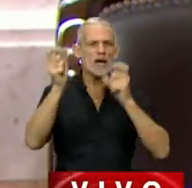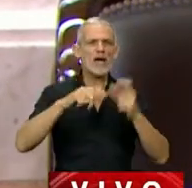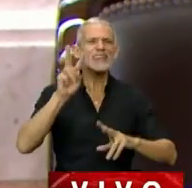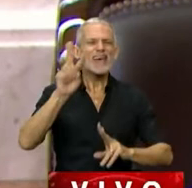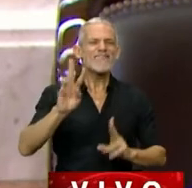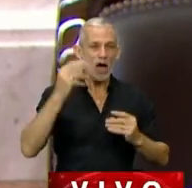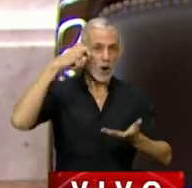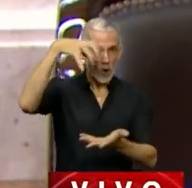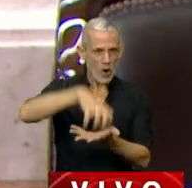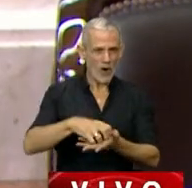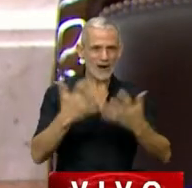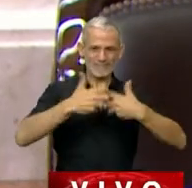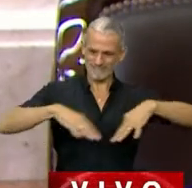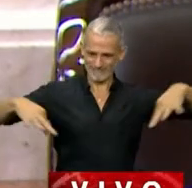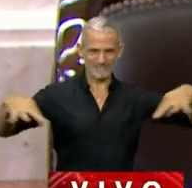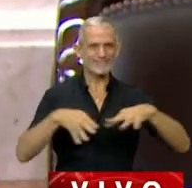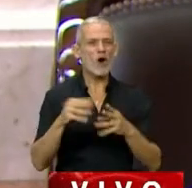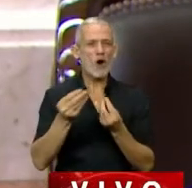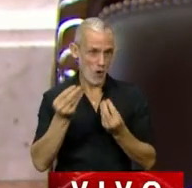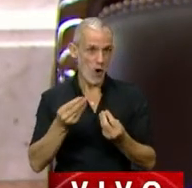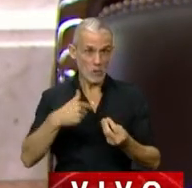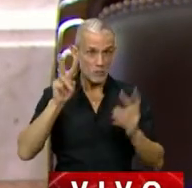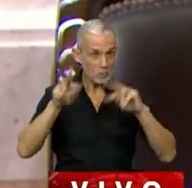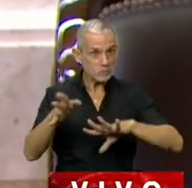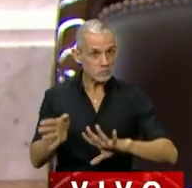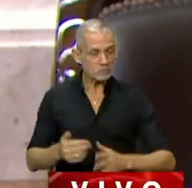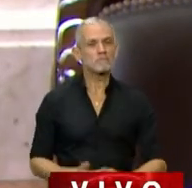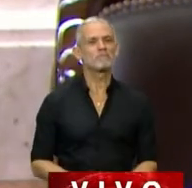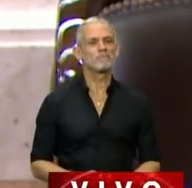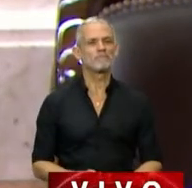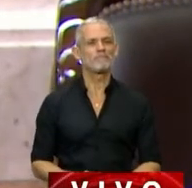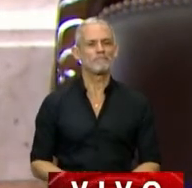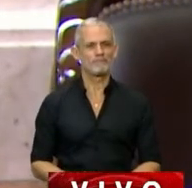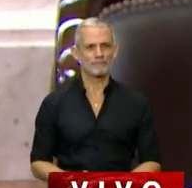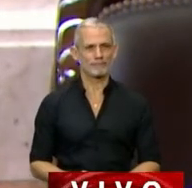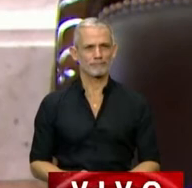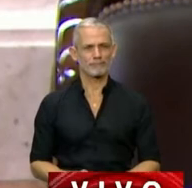vea cómo funciona la Cámara de Diputados.